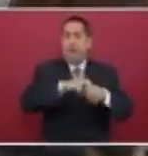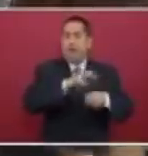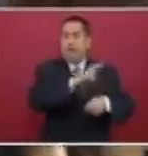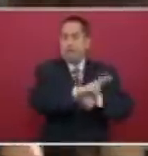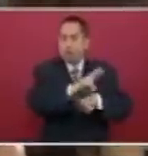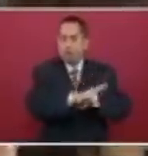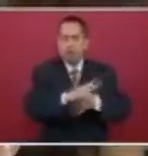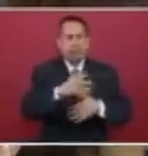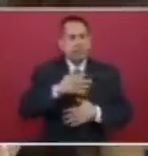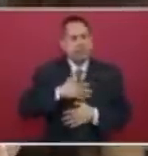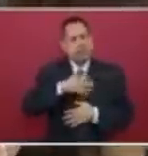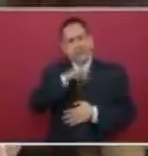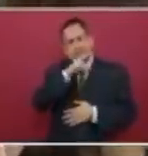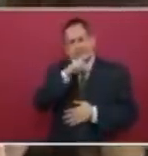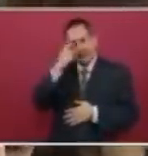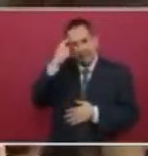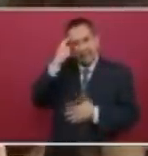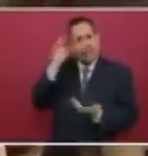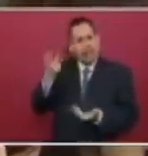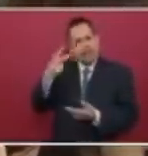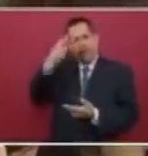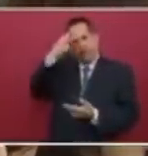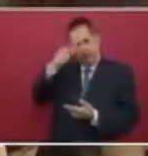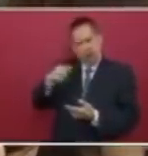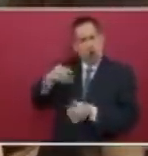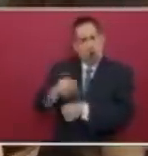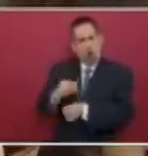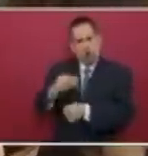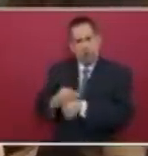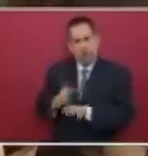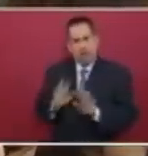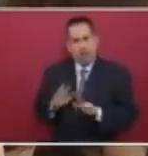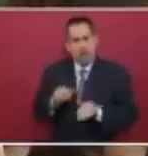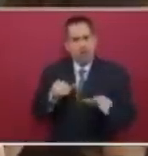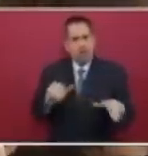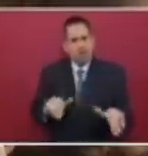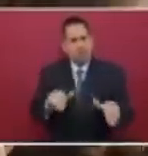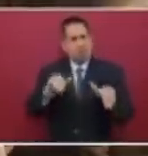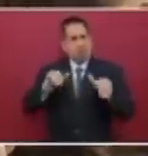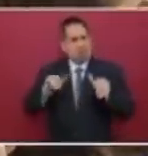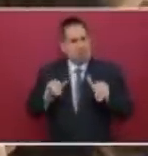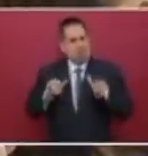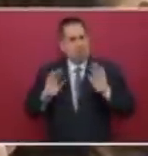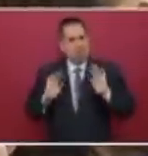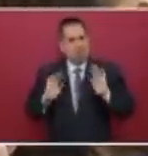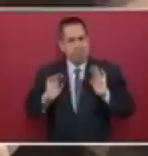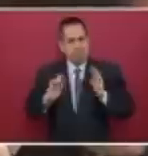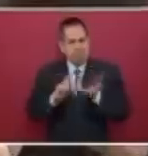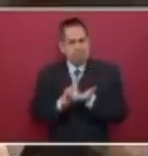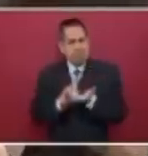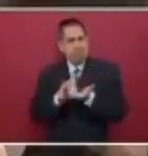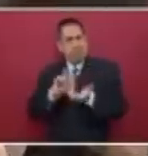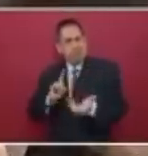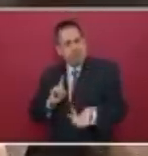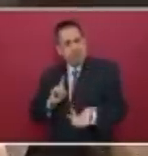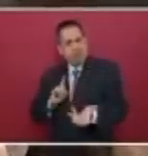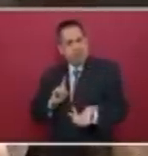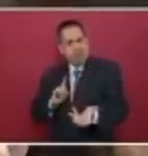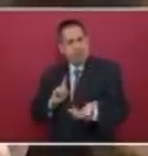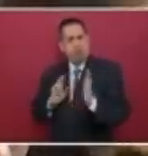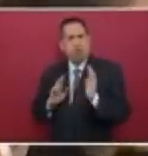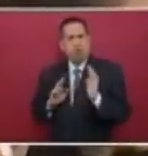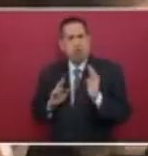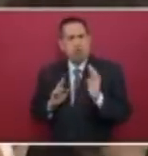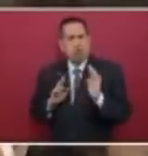preocupa a usted quien méxico está ahora más aislado más solo no